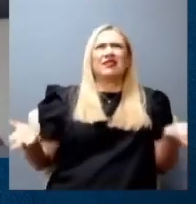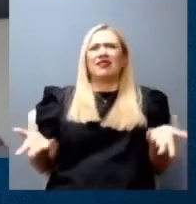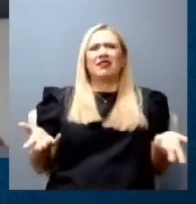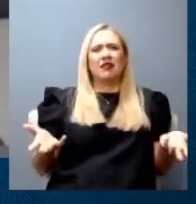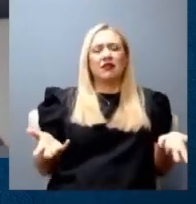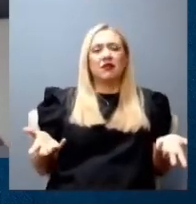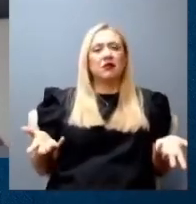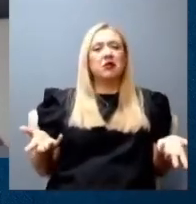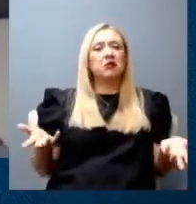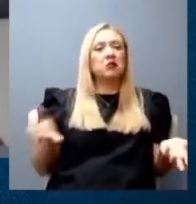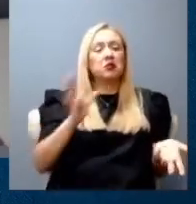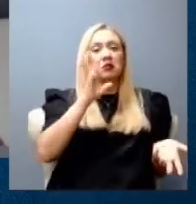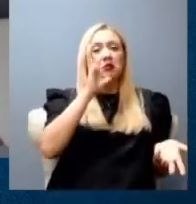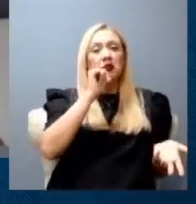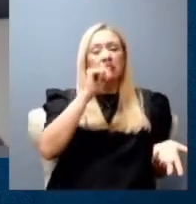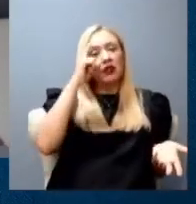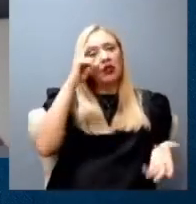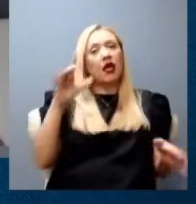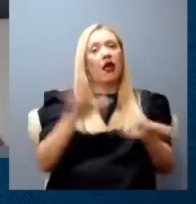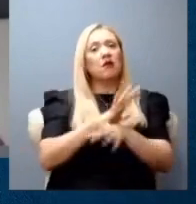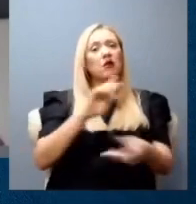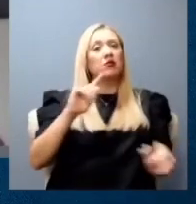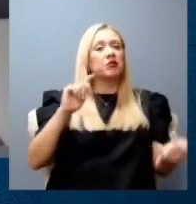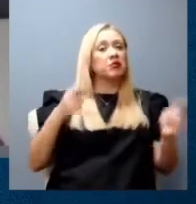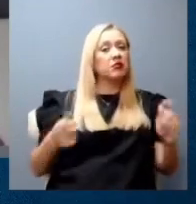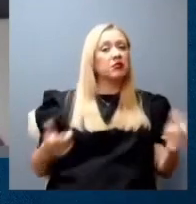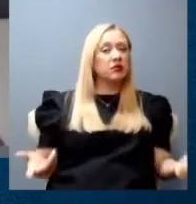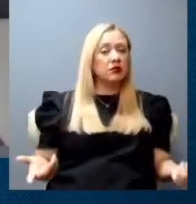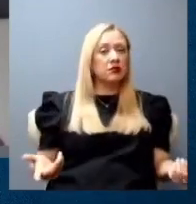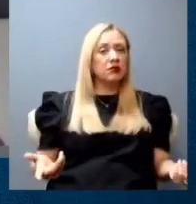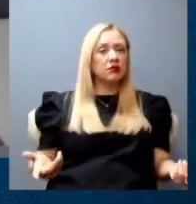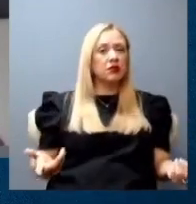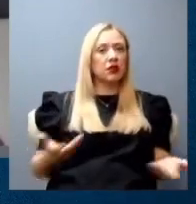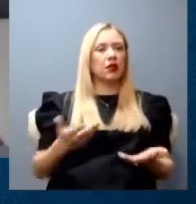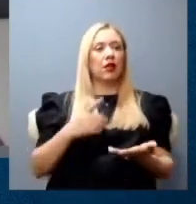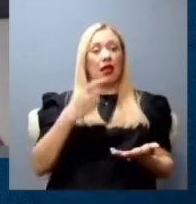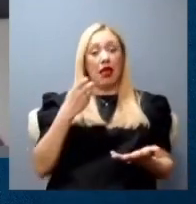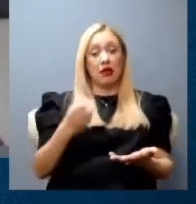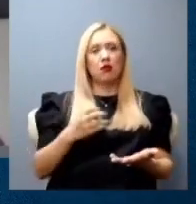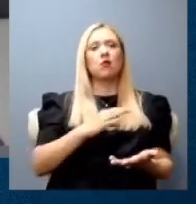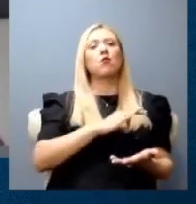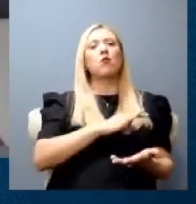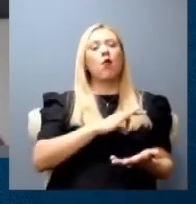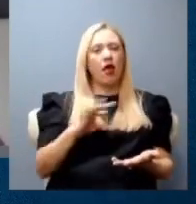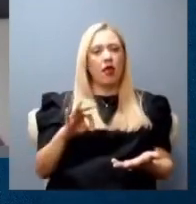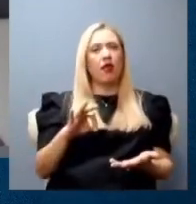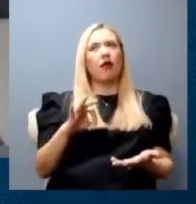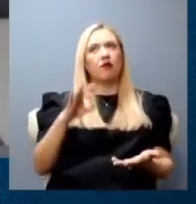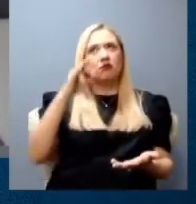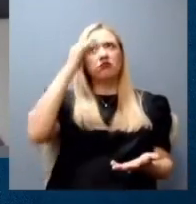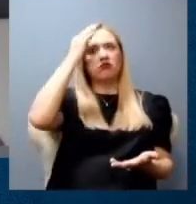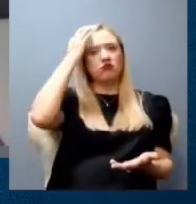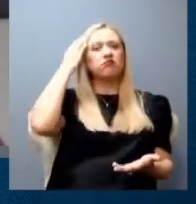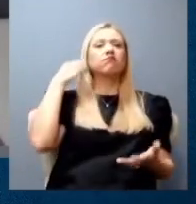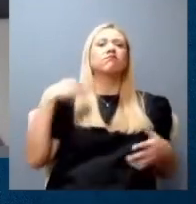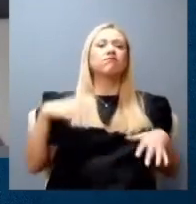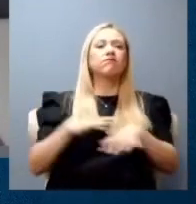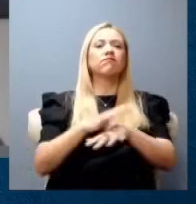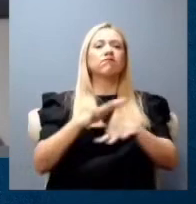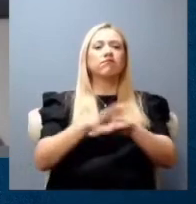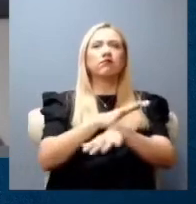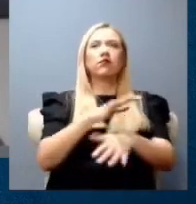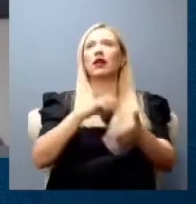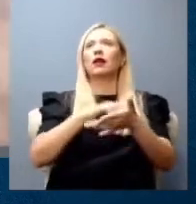pues difícilmente podemos transformarla, ¿no? Y podemos tomar medidas que realmente garanticen esas transformaciones.